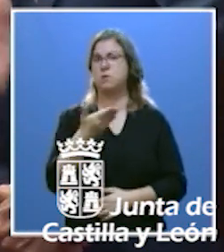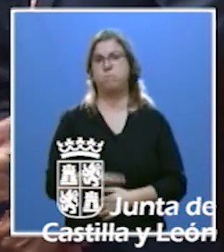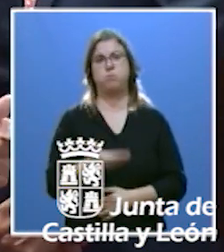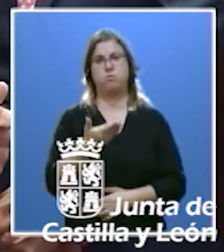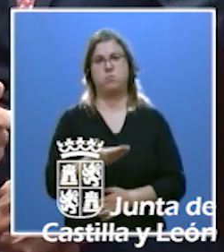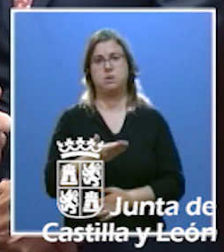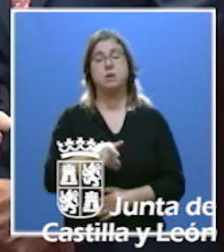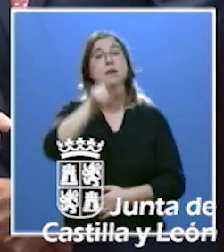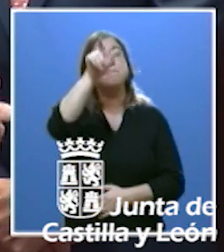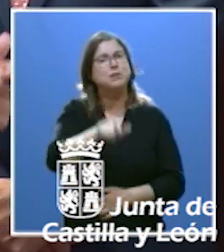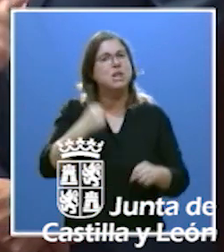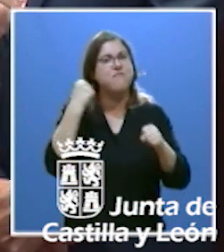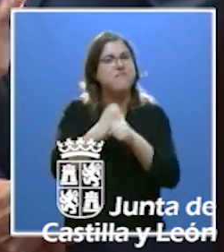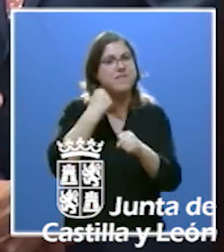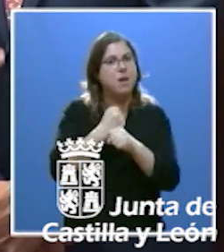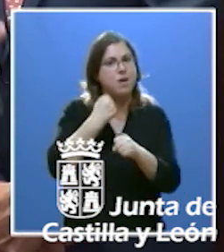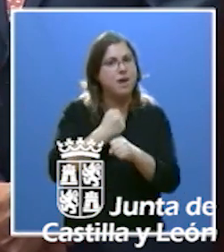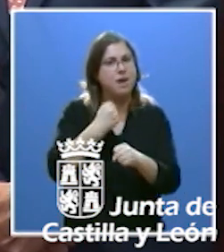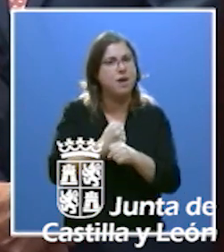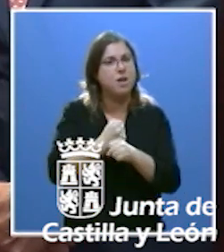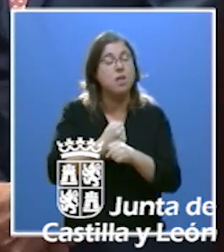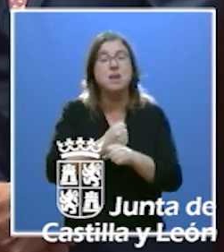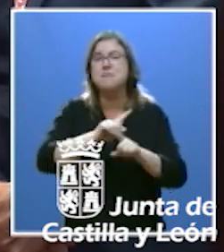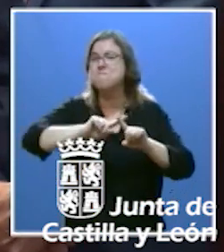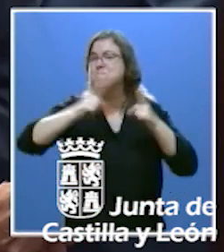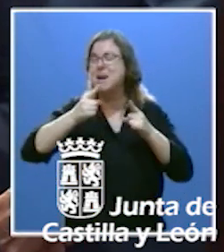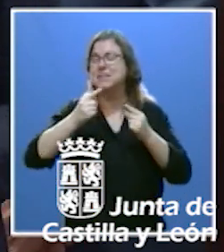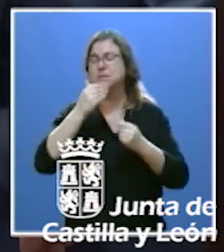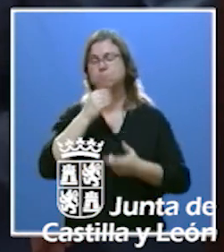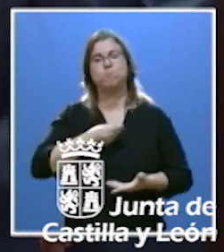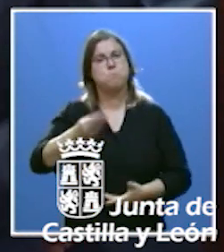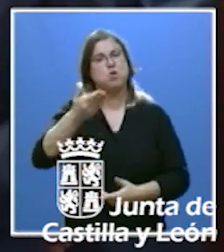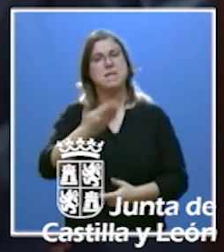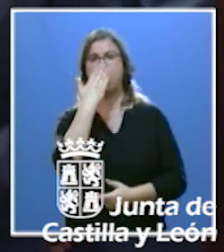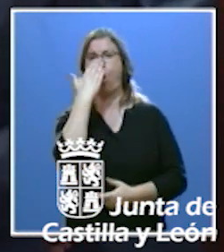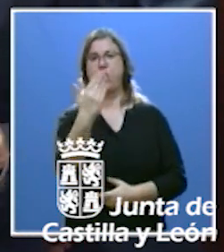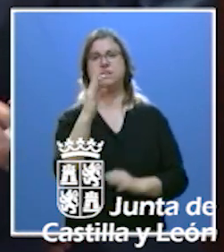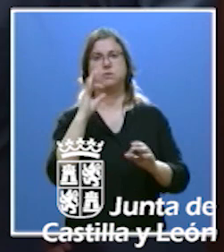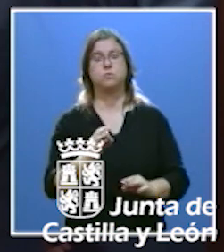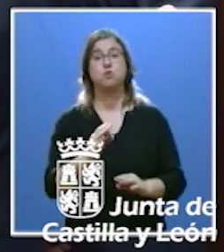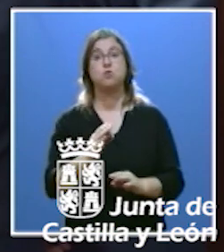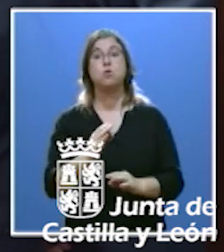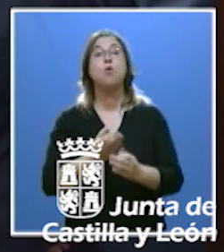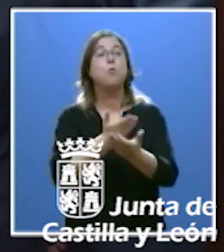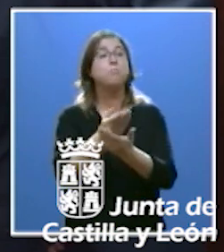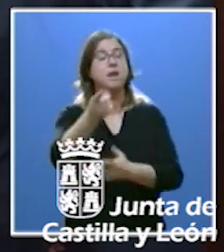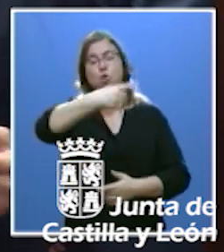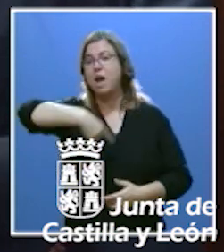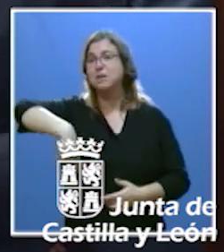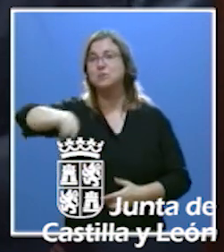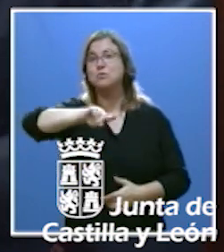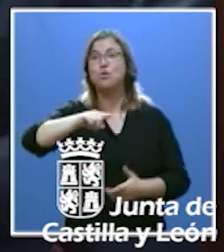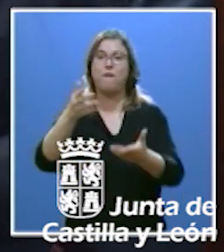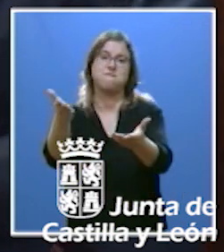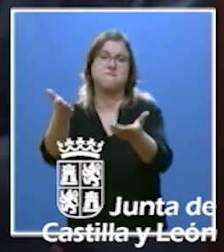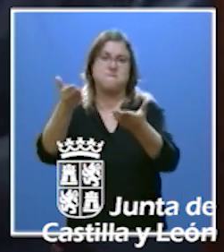de ser una persona trabajadora y que no hay mayor legado que la honestidad. Ruego a todos los que están aquí que me